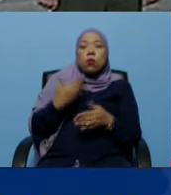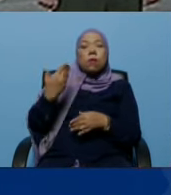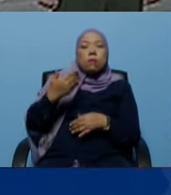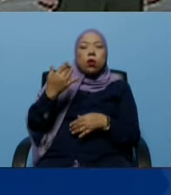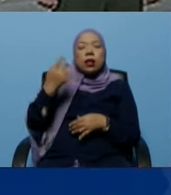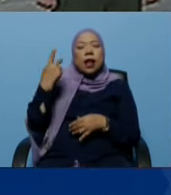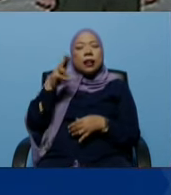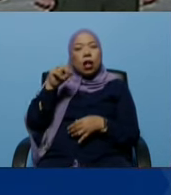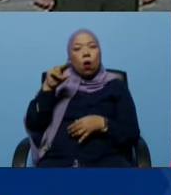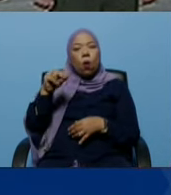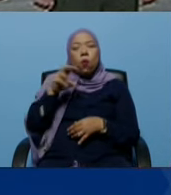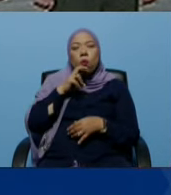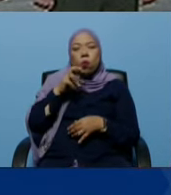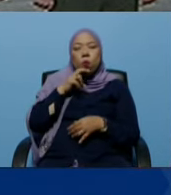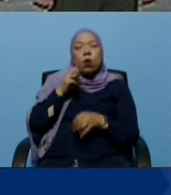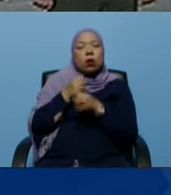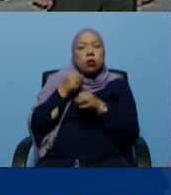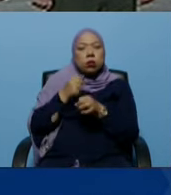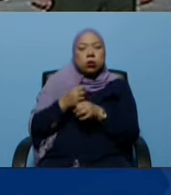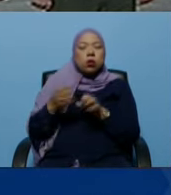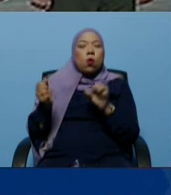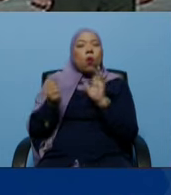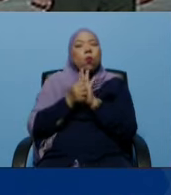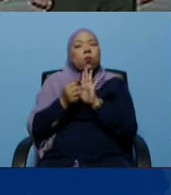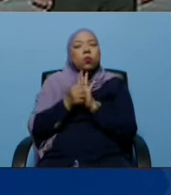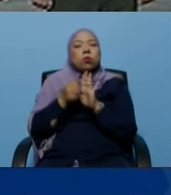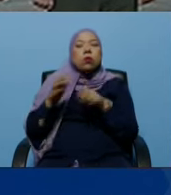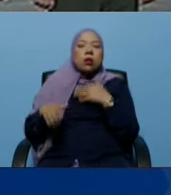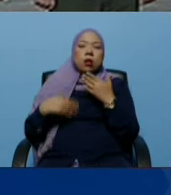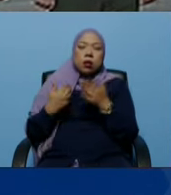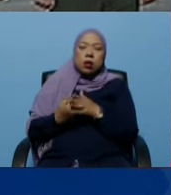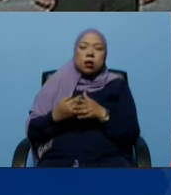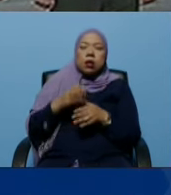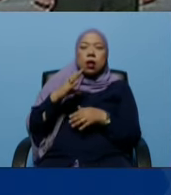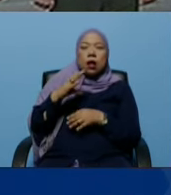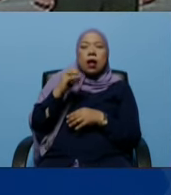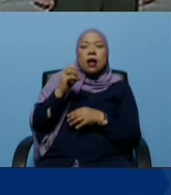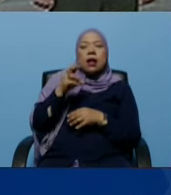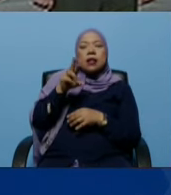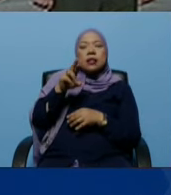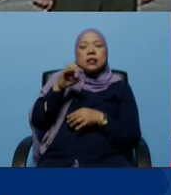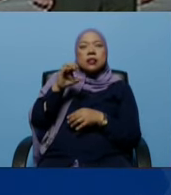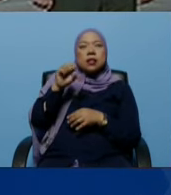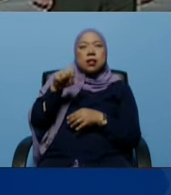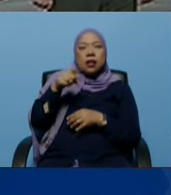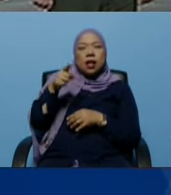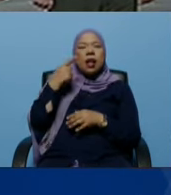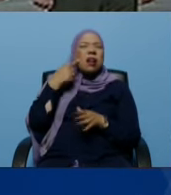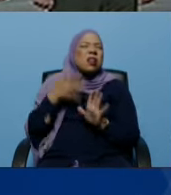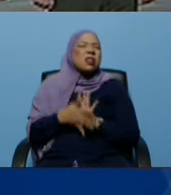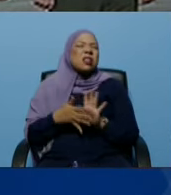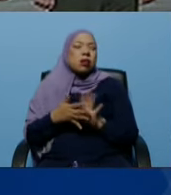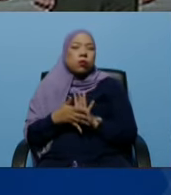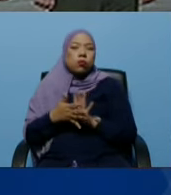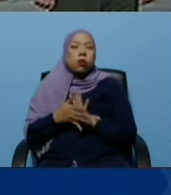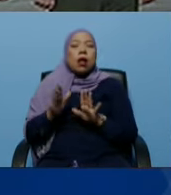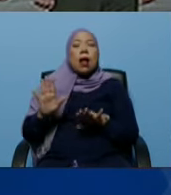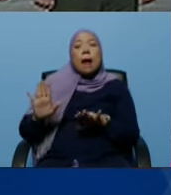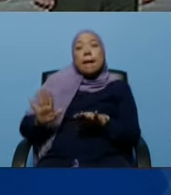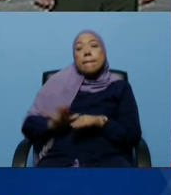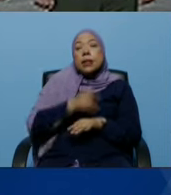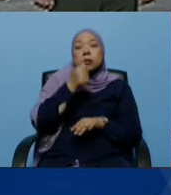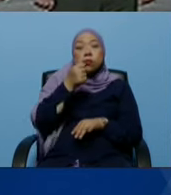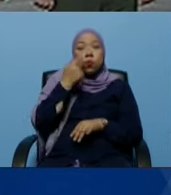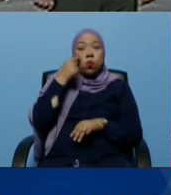mineral, que es una roca que se llama casiterita. De la casiterita sale